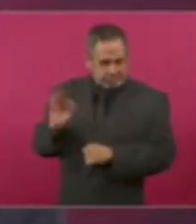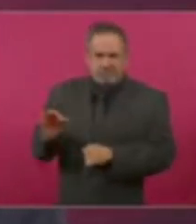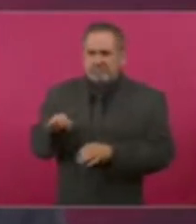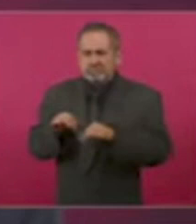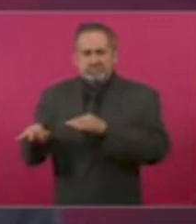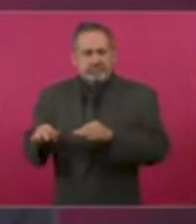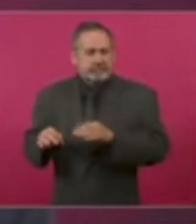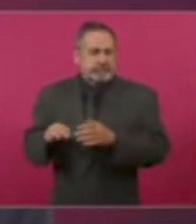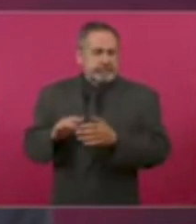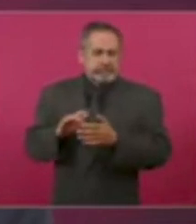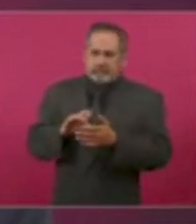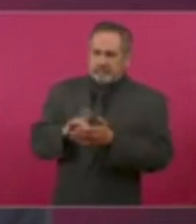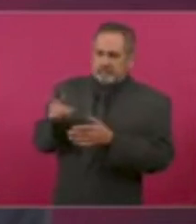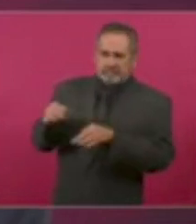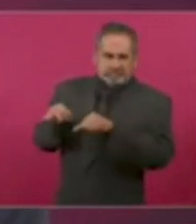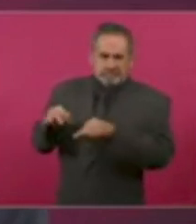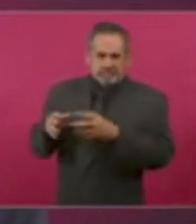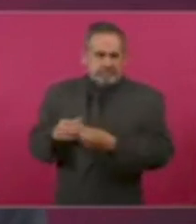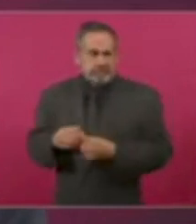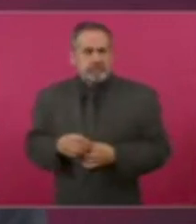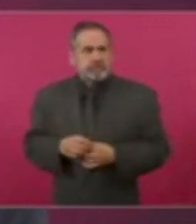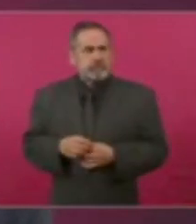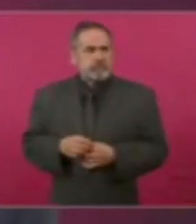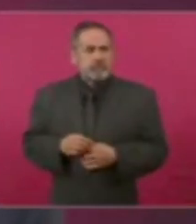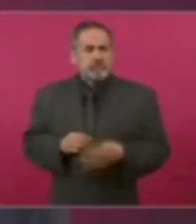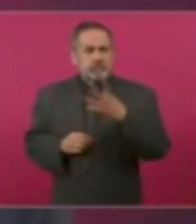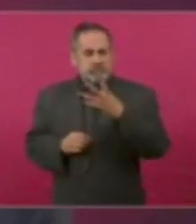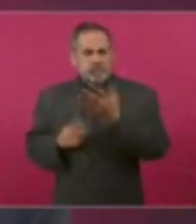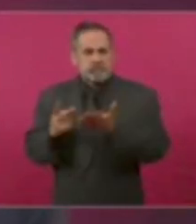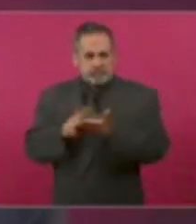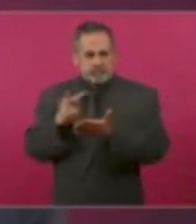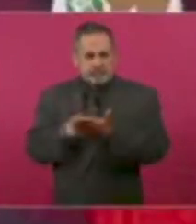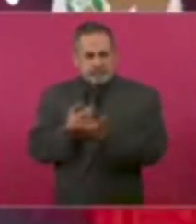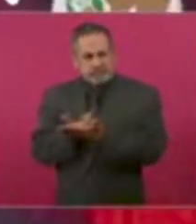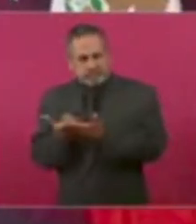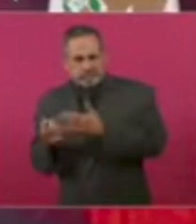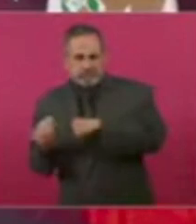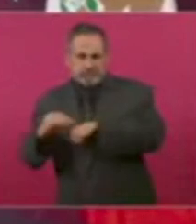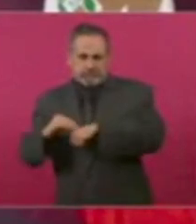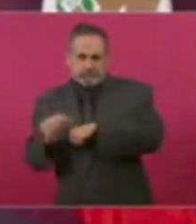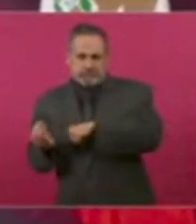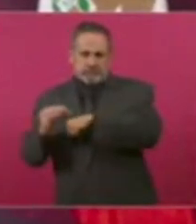los salarios mínimos. Han habido 4 aumentos de salario mínimo